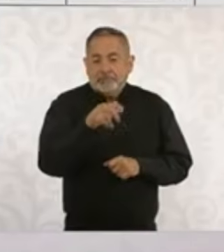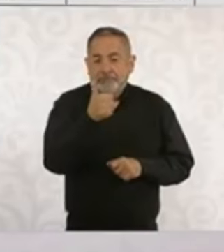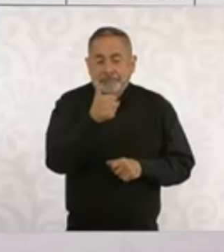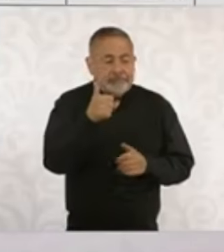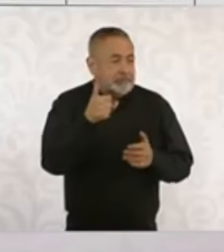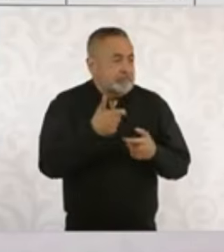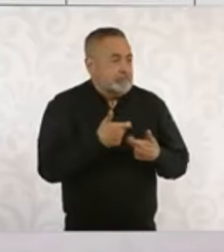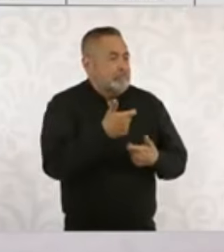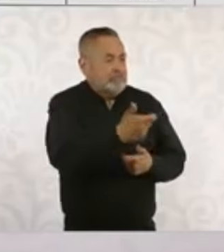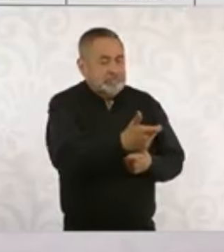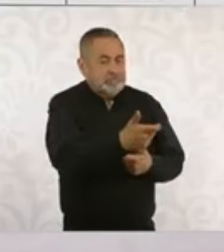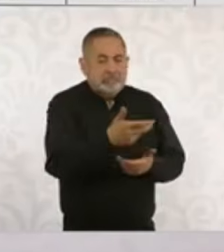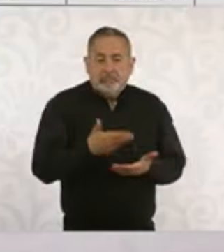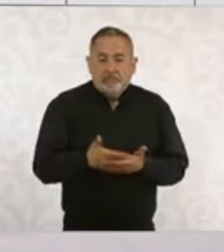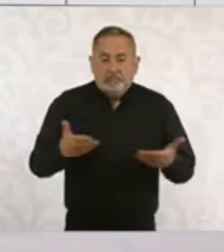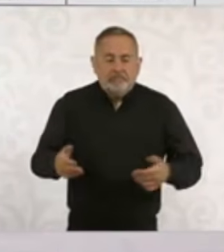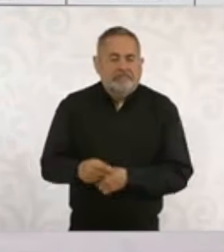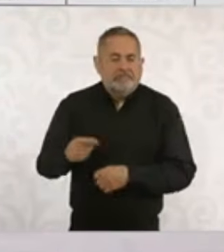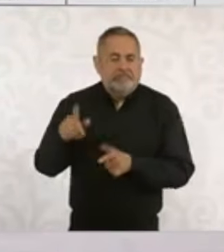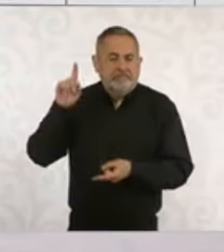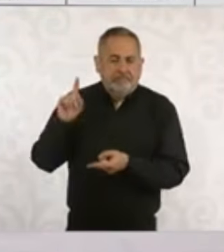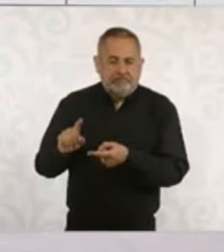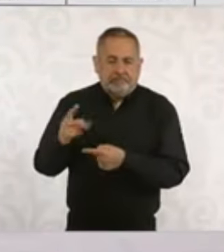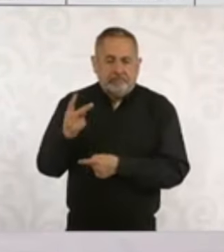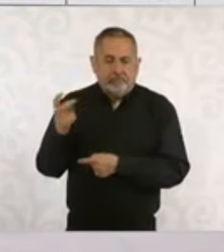1,337,756. Ahora 200,000.